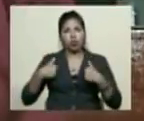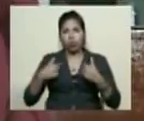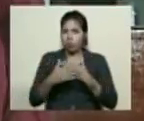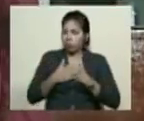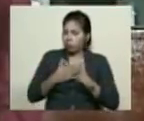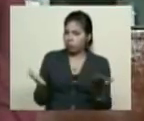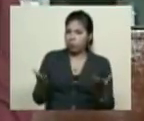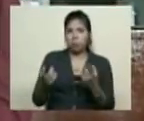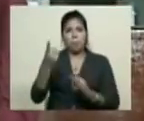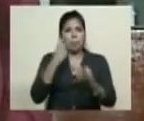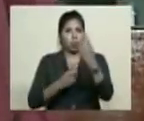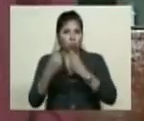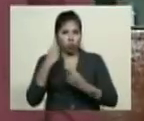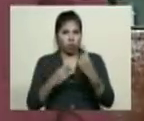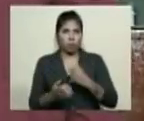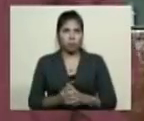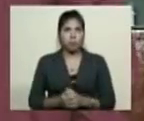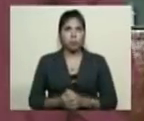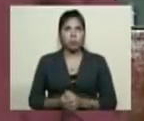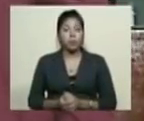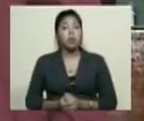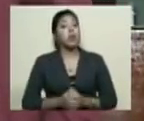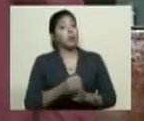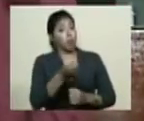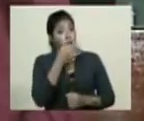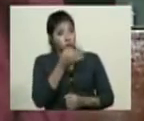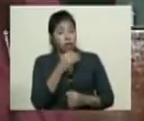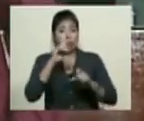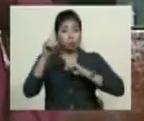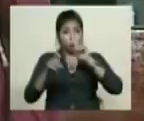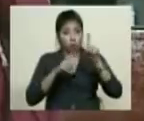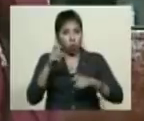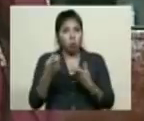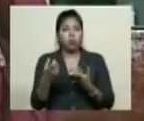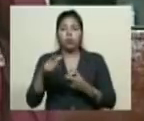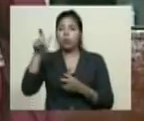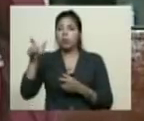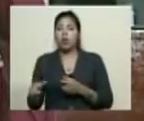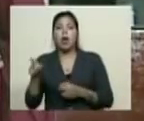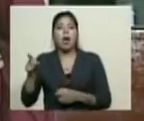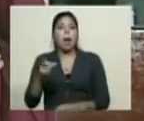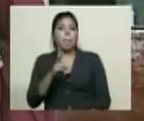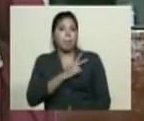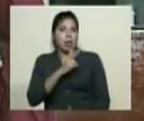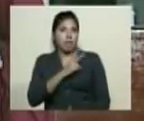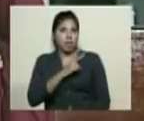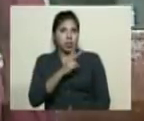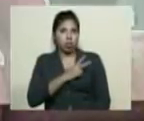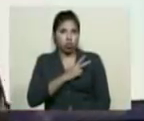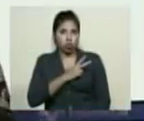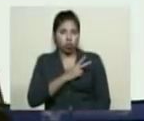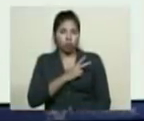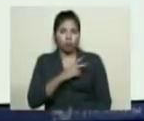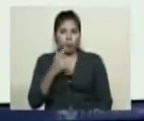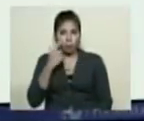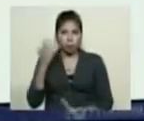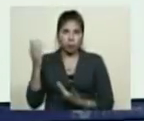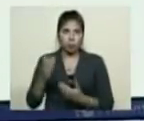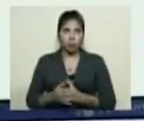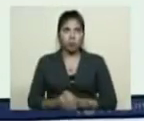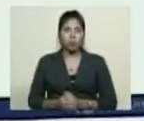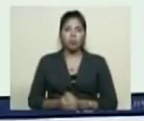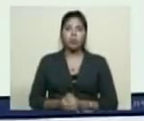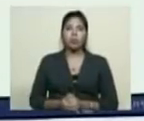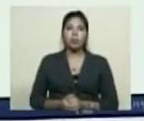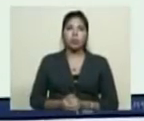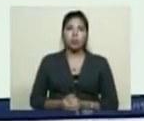ustedes. Muy buenas tardes. La ronda de preguntas la inicia el colega de Venevisión, Rafael Aníbal Camacho.